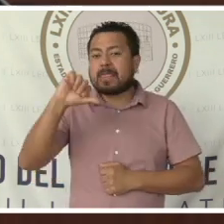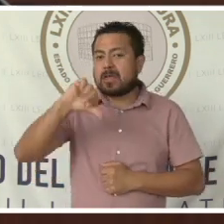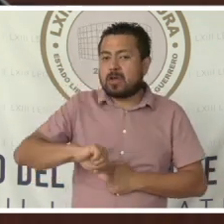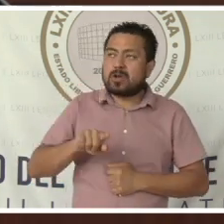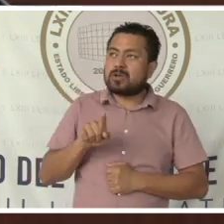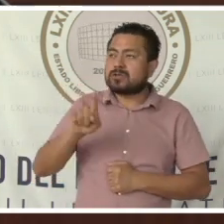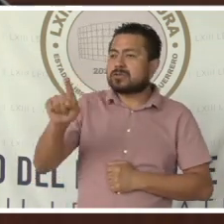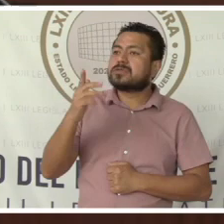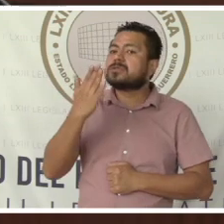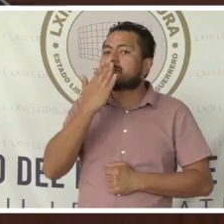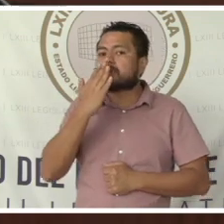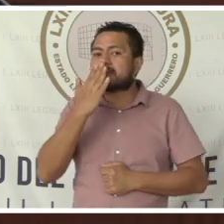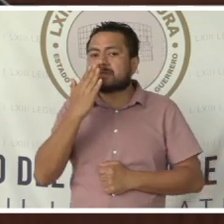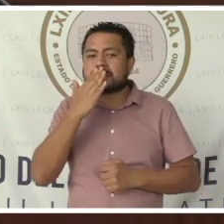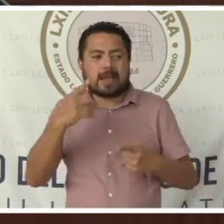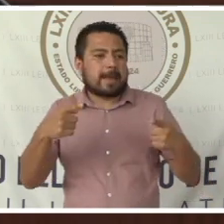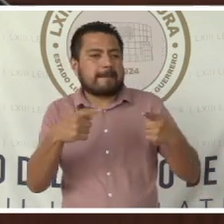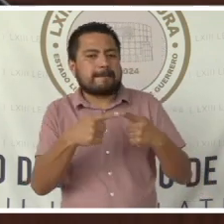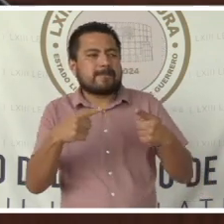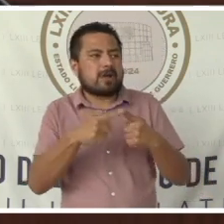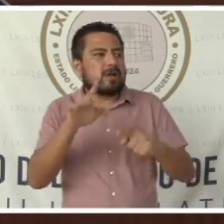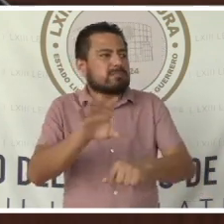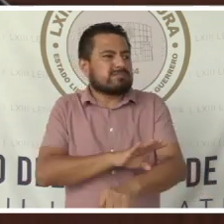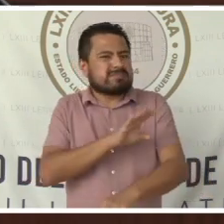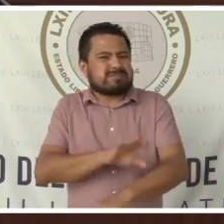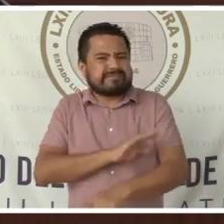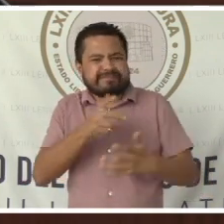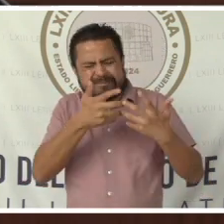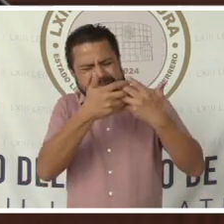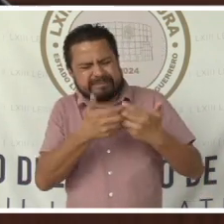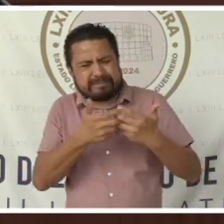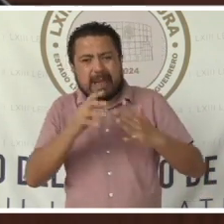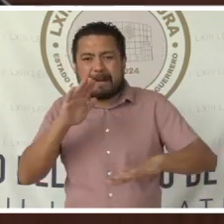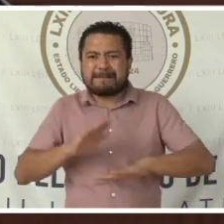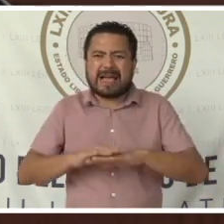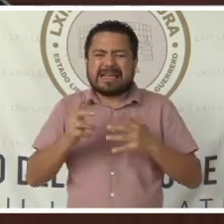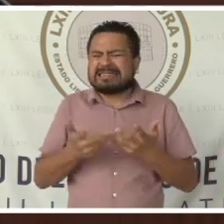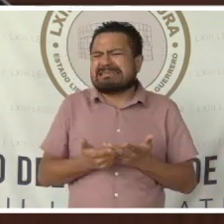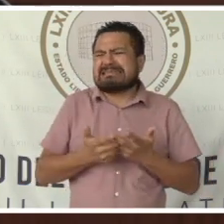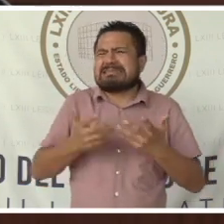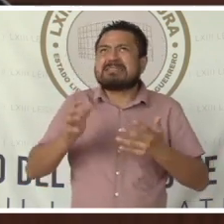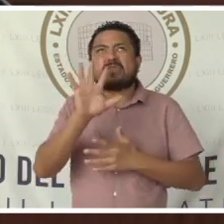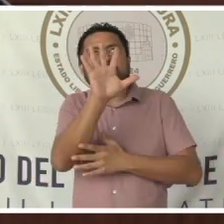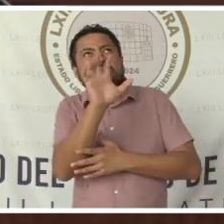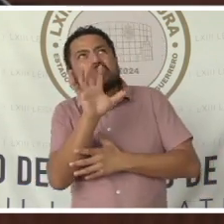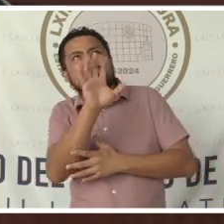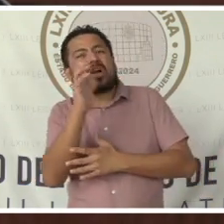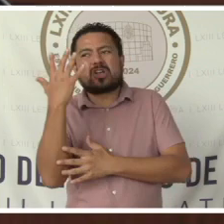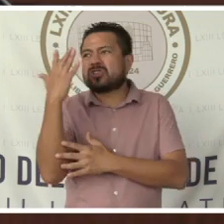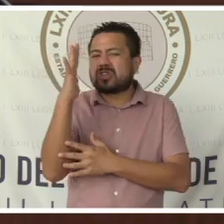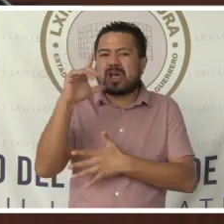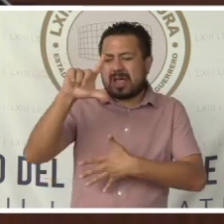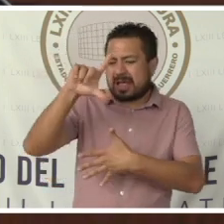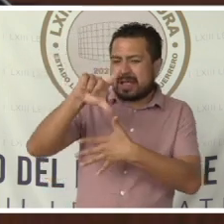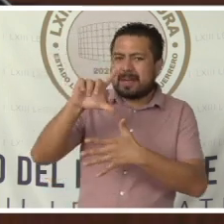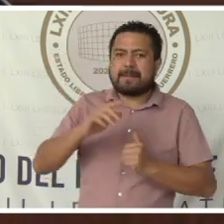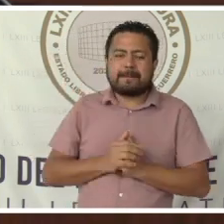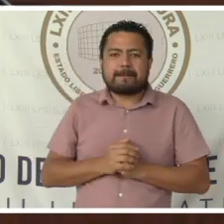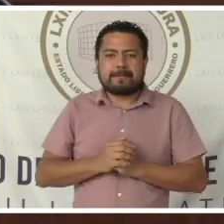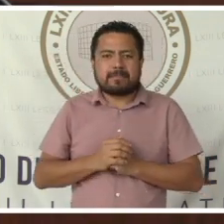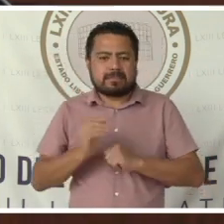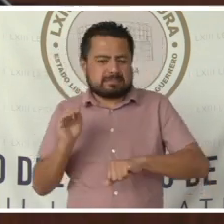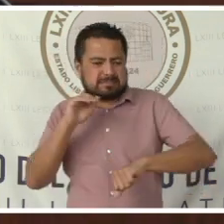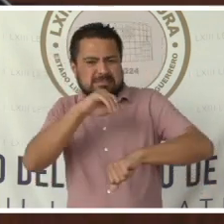en Sonora se está haciendo el parque fotovoltaico más grande de América se plantea la creación de una empresa